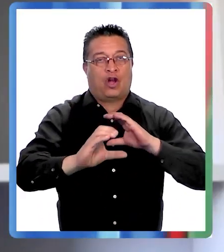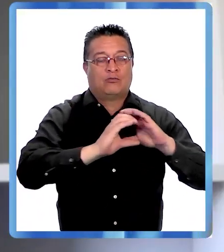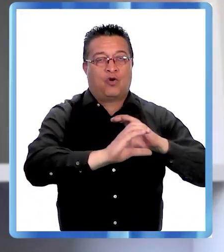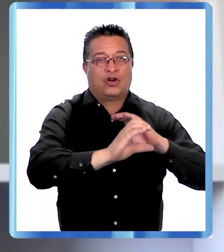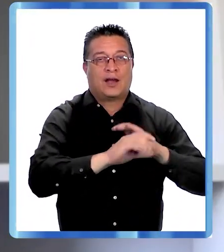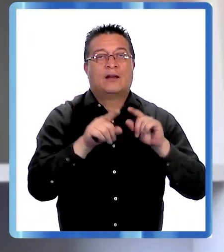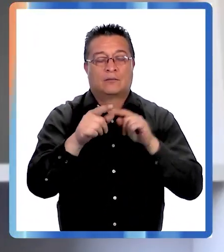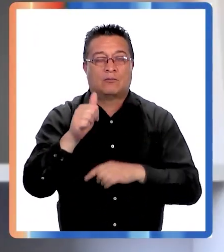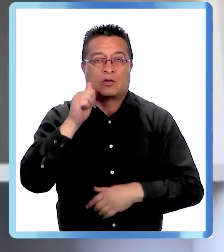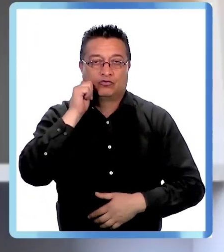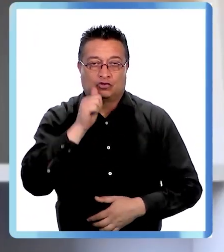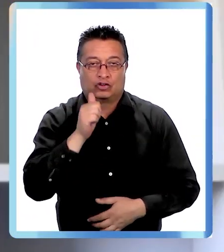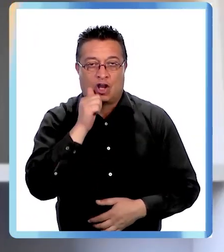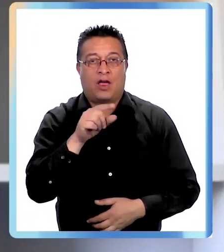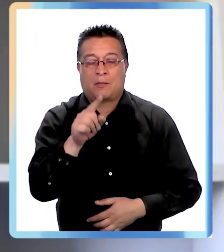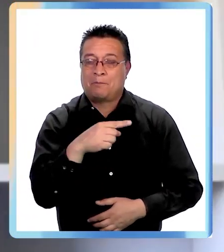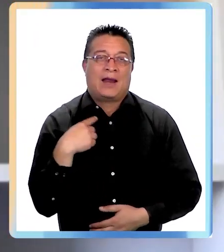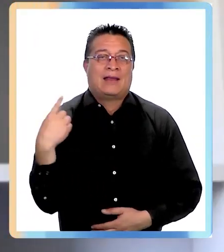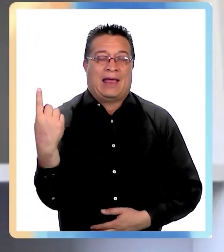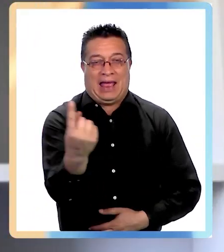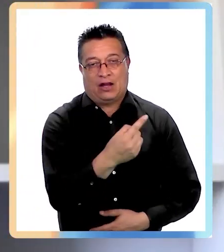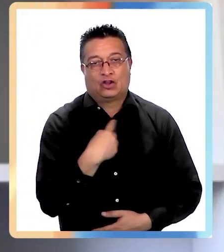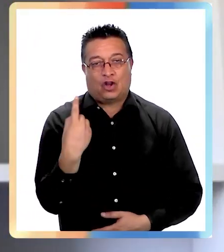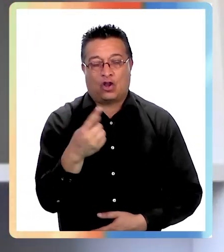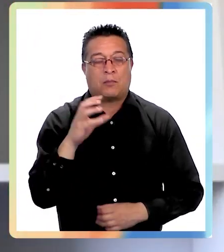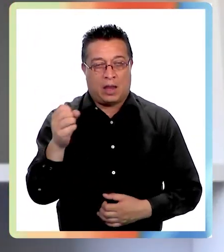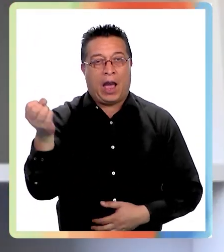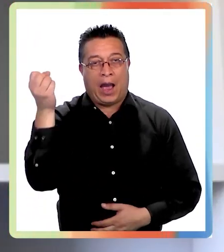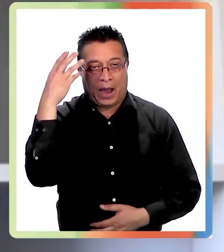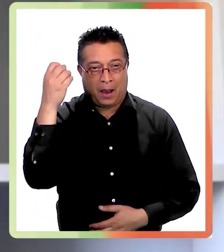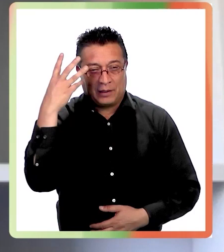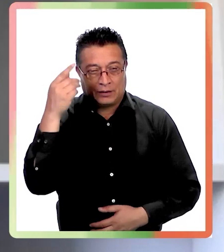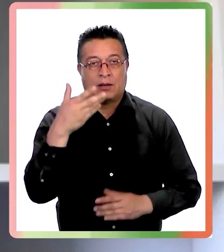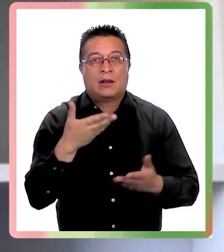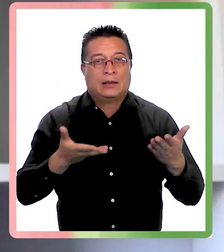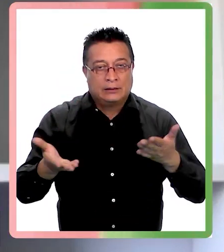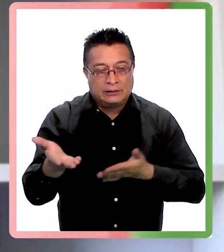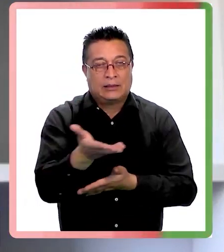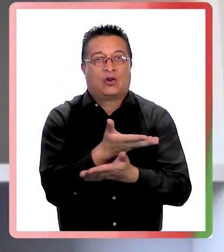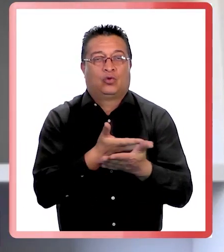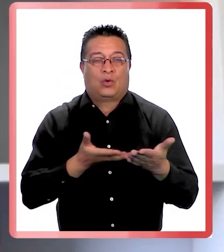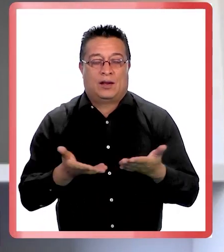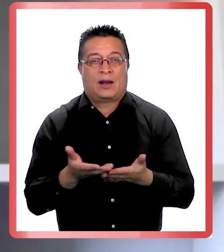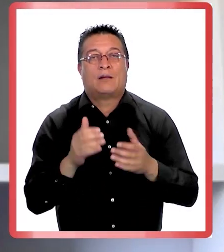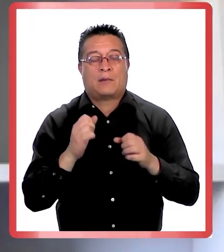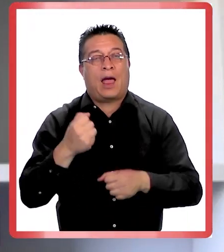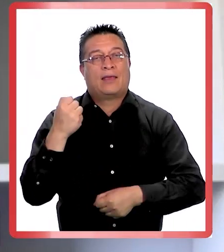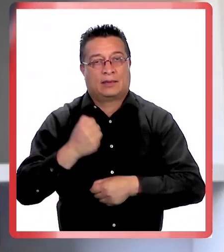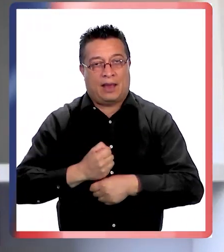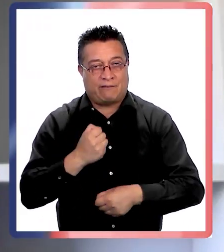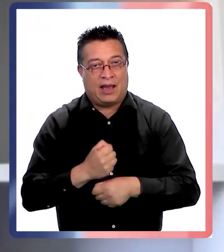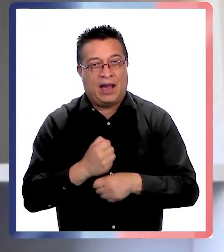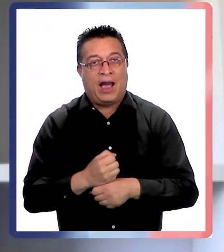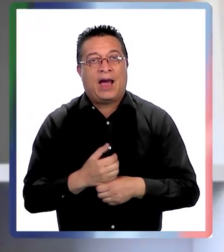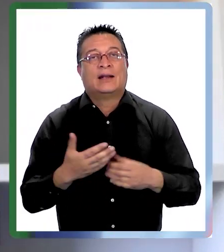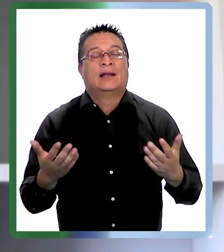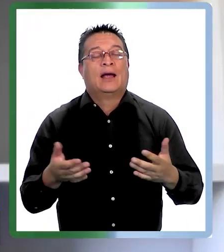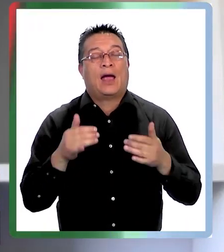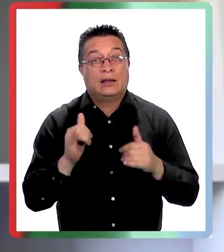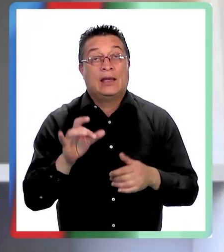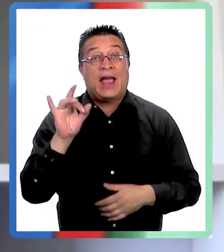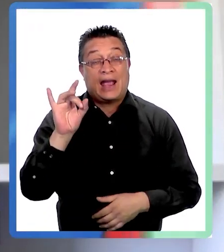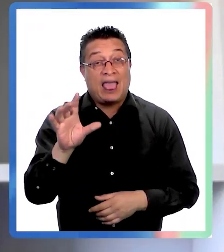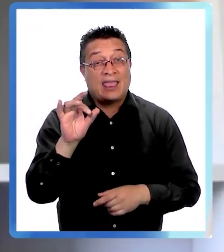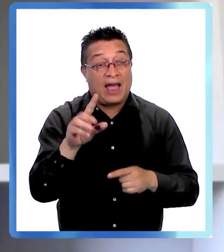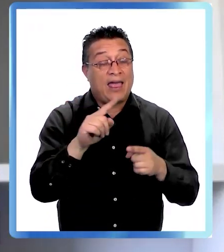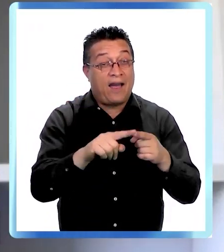y la comunicación es parte diaria para todo en el fondo, para aprender, para interactuar, para trabajar.